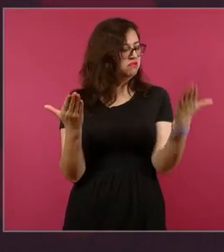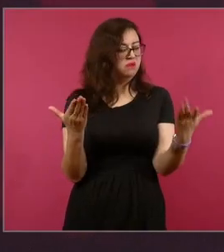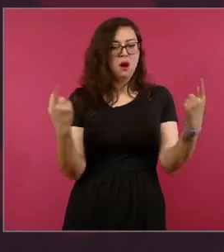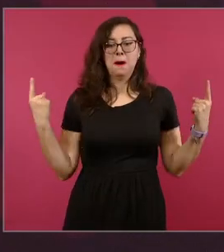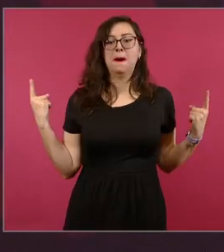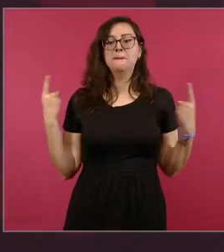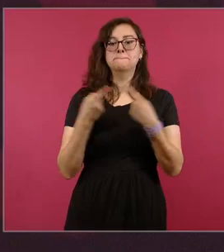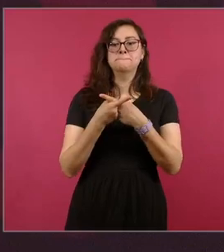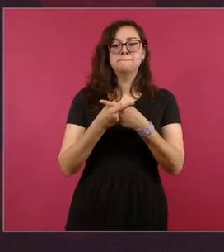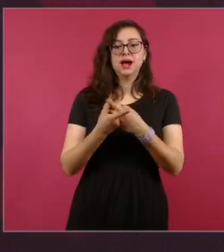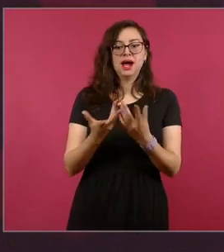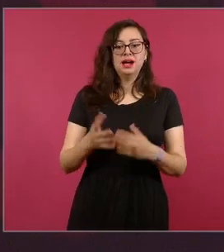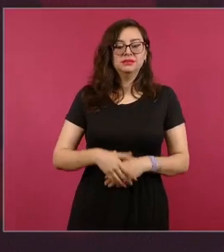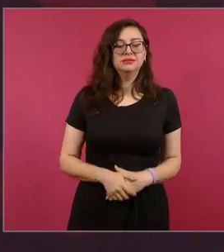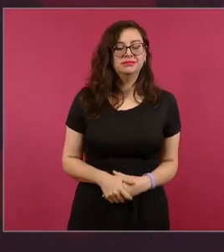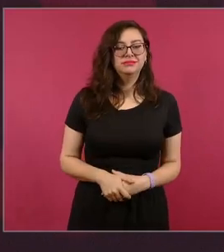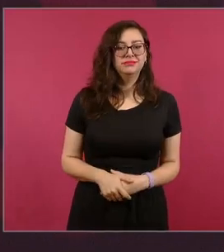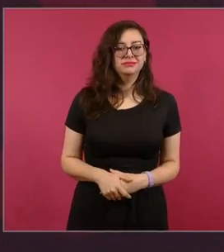en el tema migratorio,